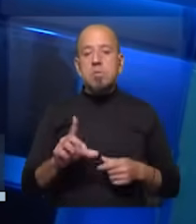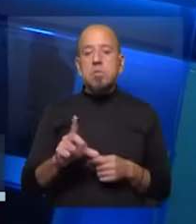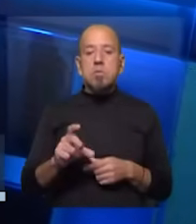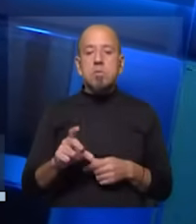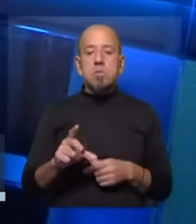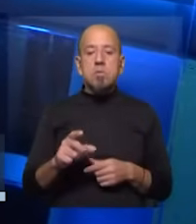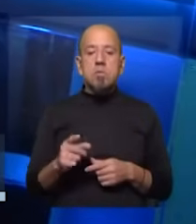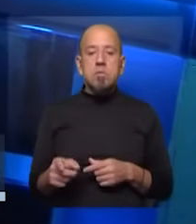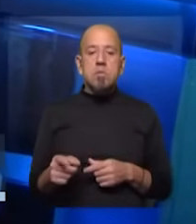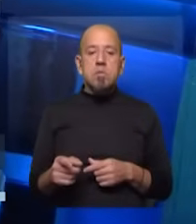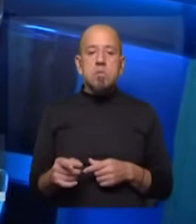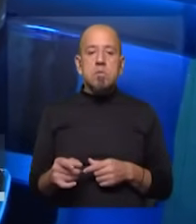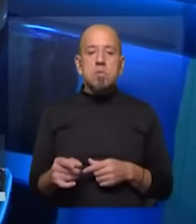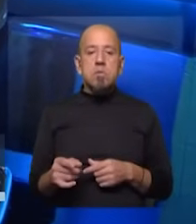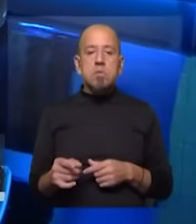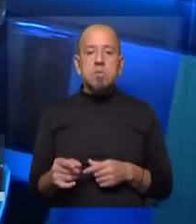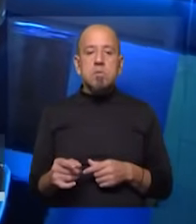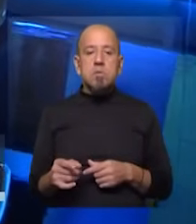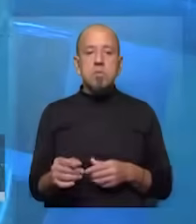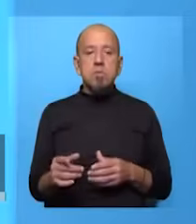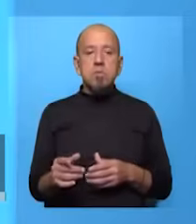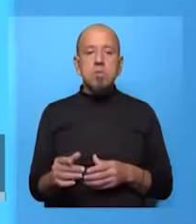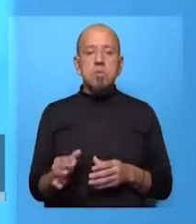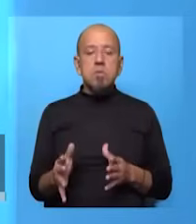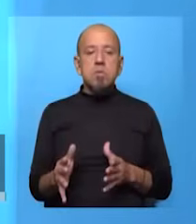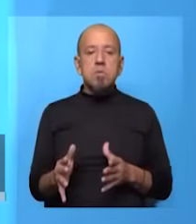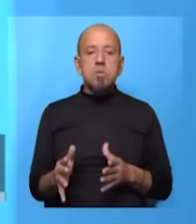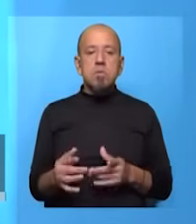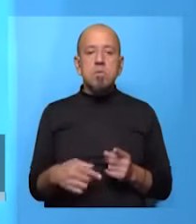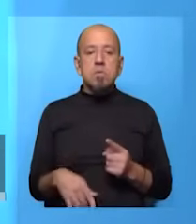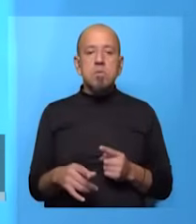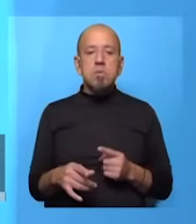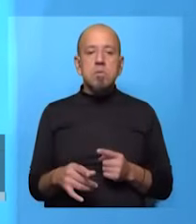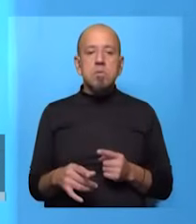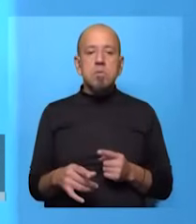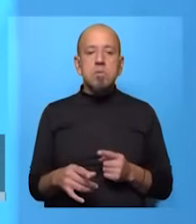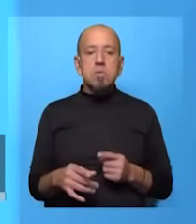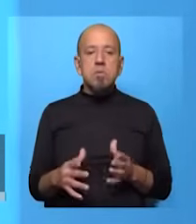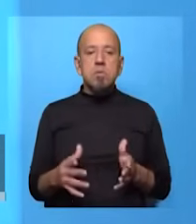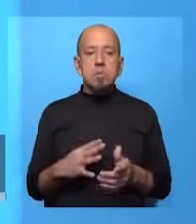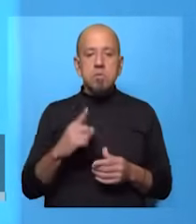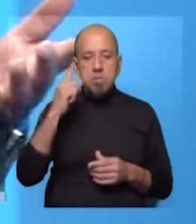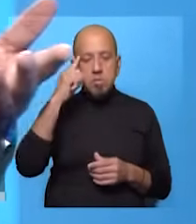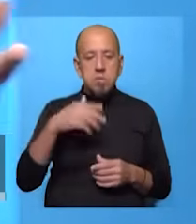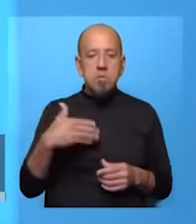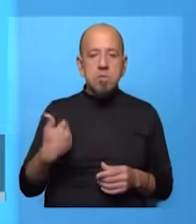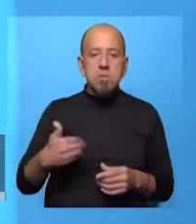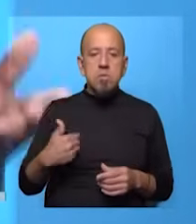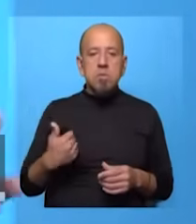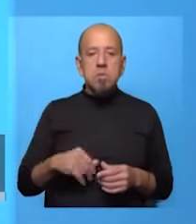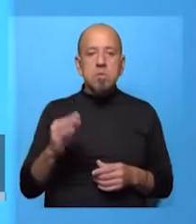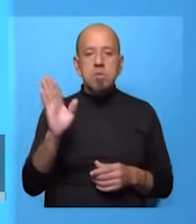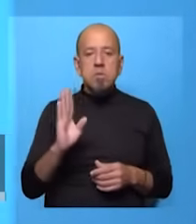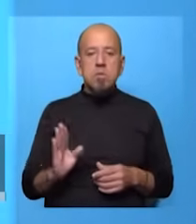logro del gobierno este yo creo que cómo la manejó la pandemia Cómo manejó la pandemia no miraba a Argentina y miraba a Brasil y el